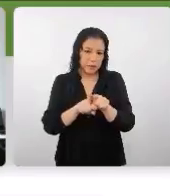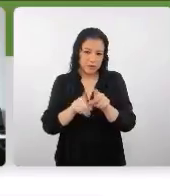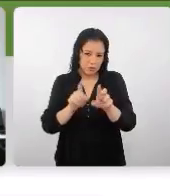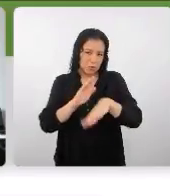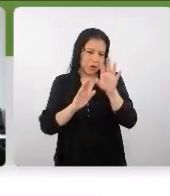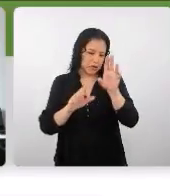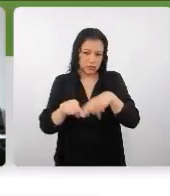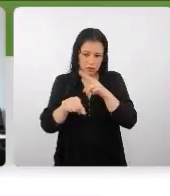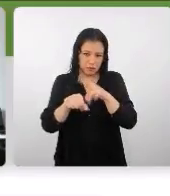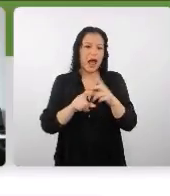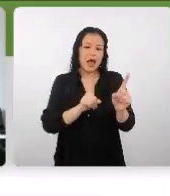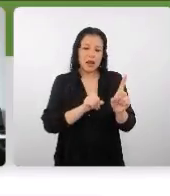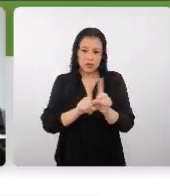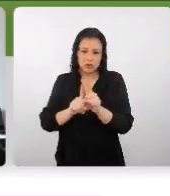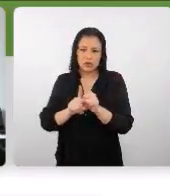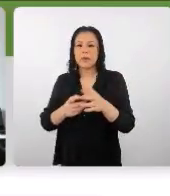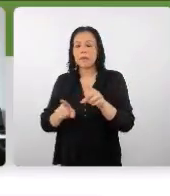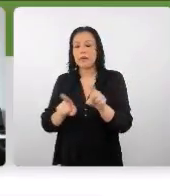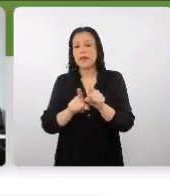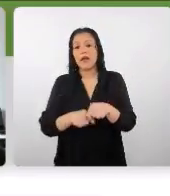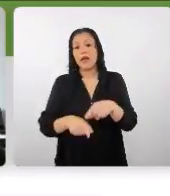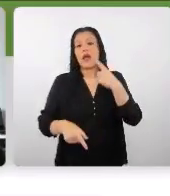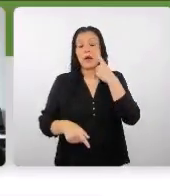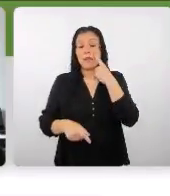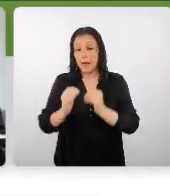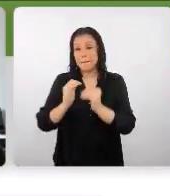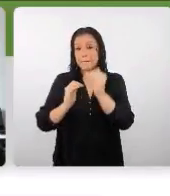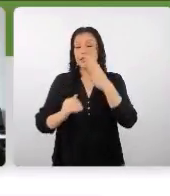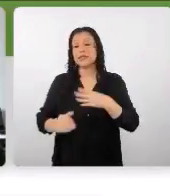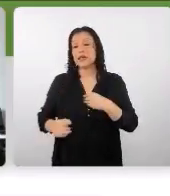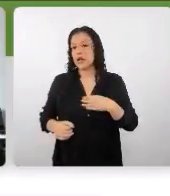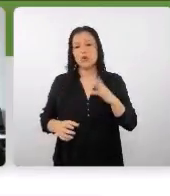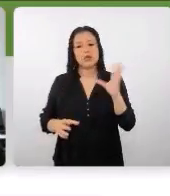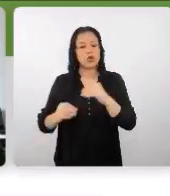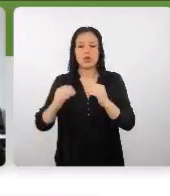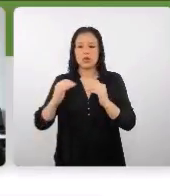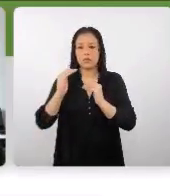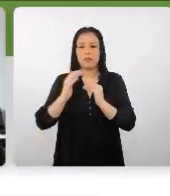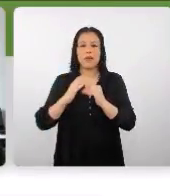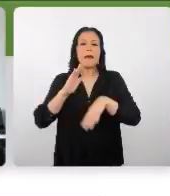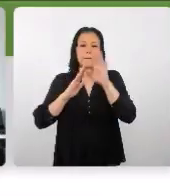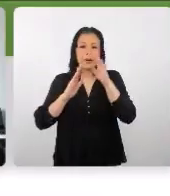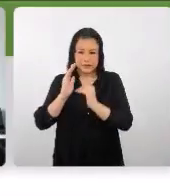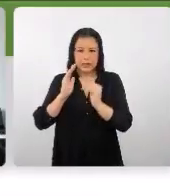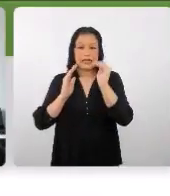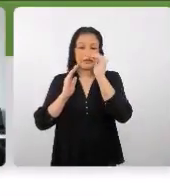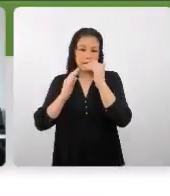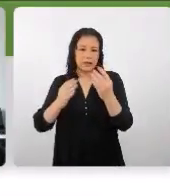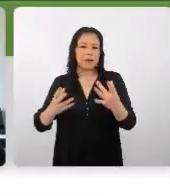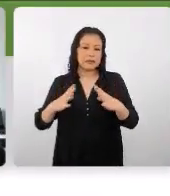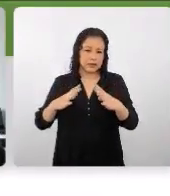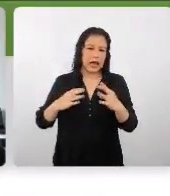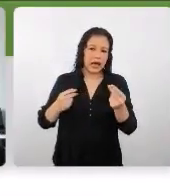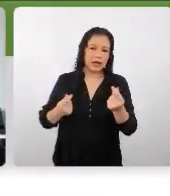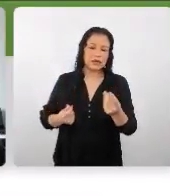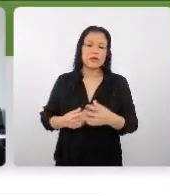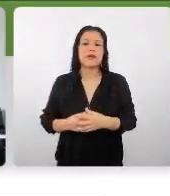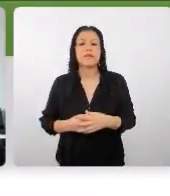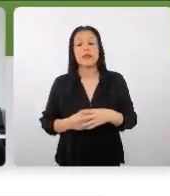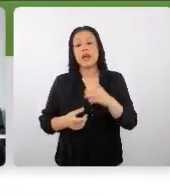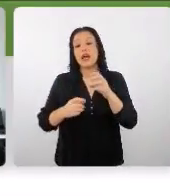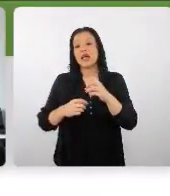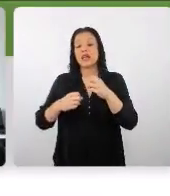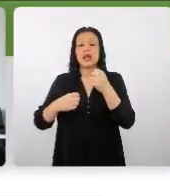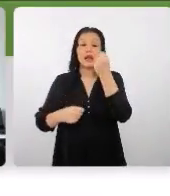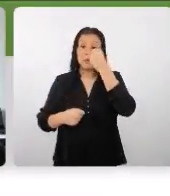comunes incluso en el público masculino y los de mayor edad en todos los niveles, perdón, sobre todo en el nivel más alto. Y el viaje con la